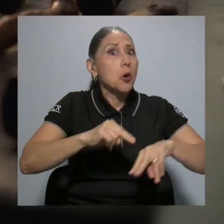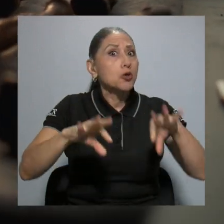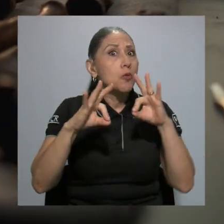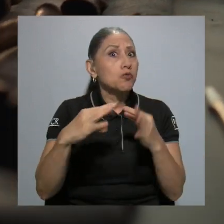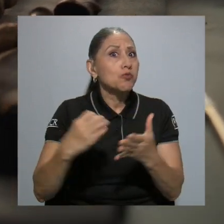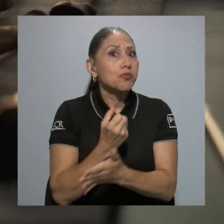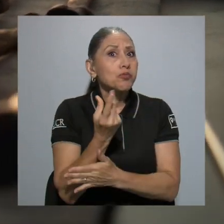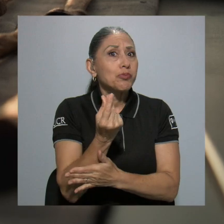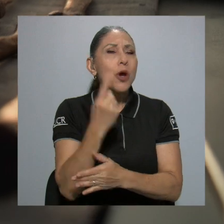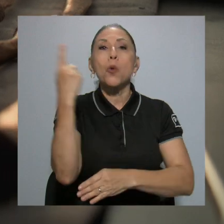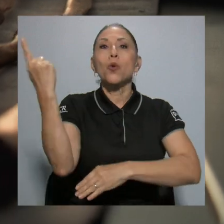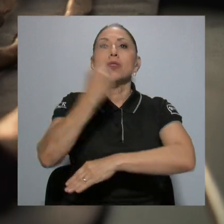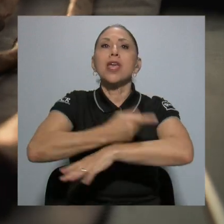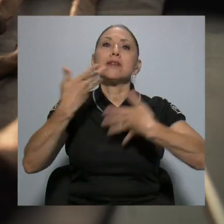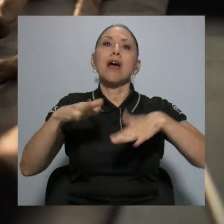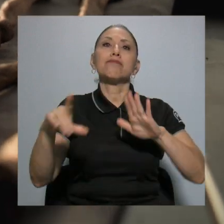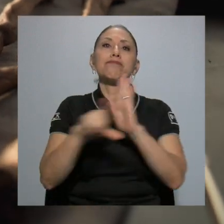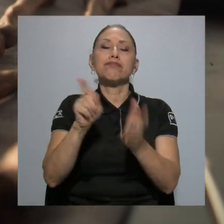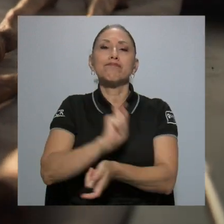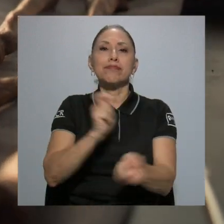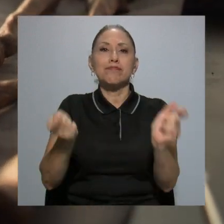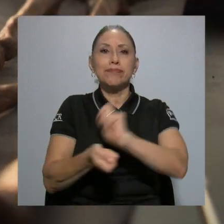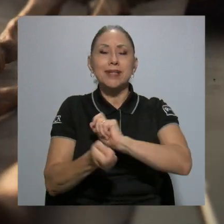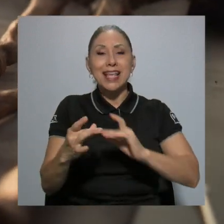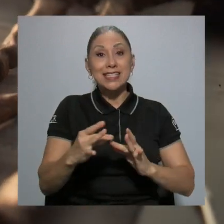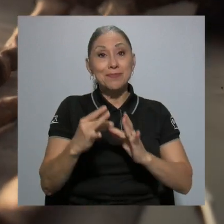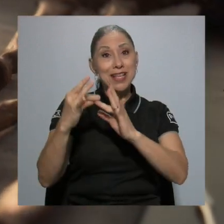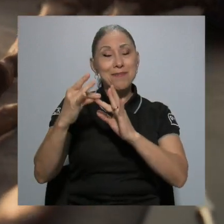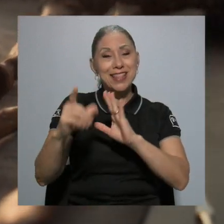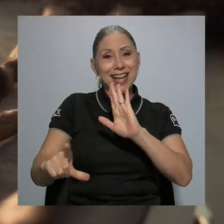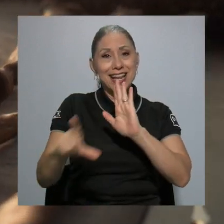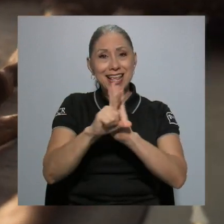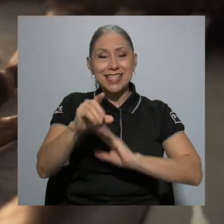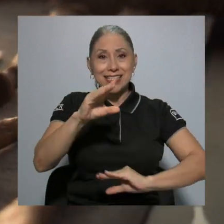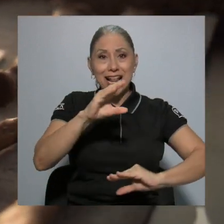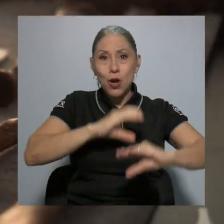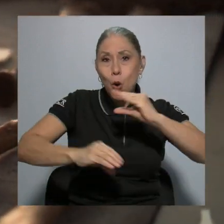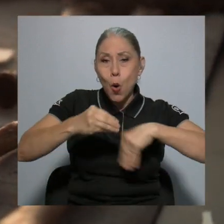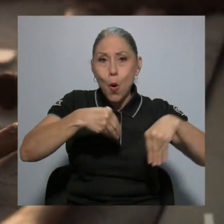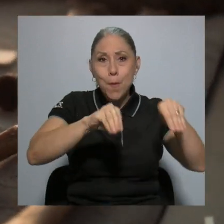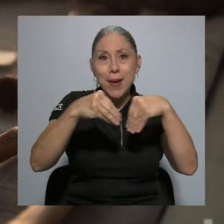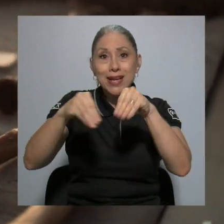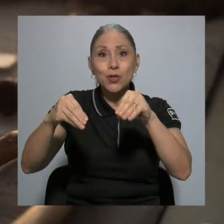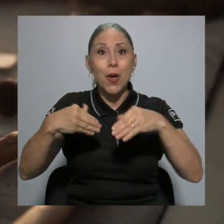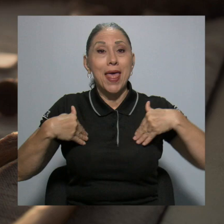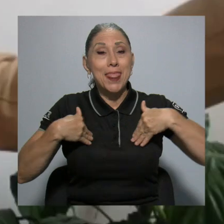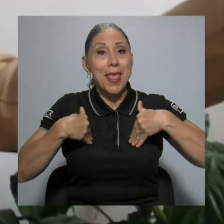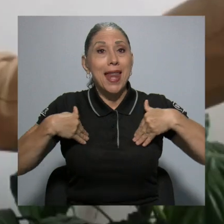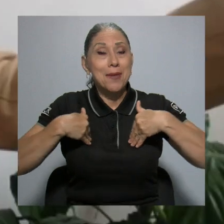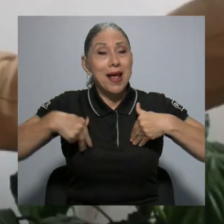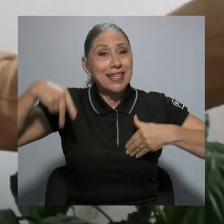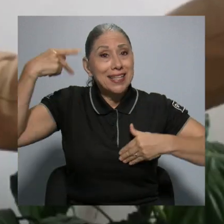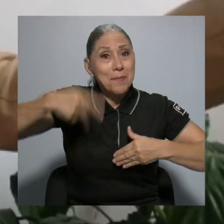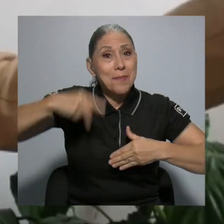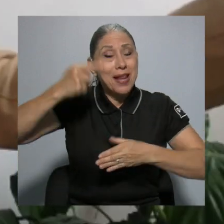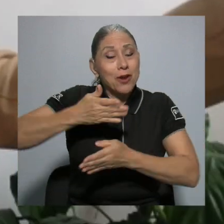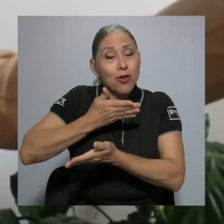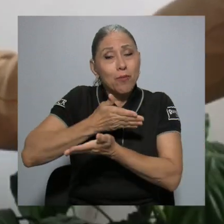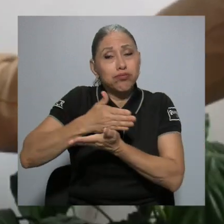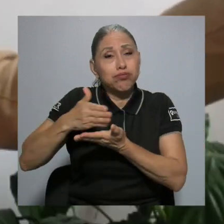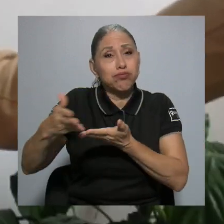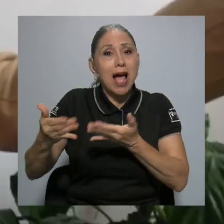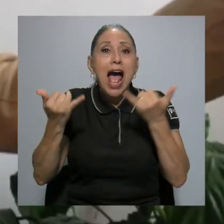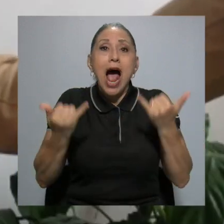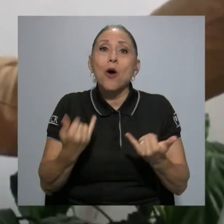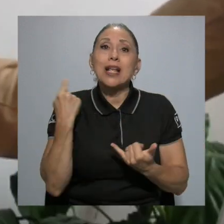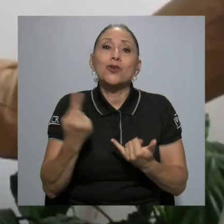día me cambiaron las leyes, sobre todo las leyes del comercio de especies en peligro, y ahora solo